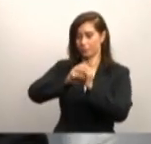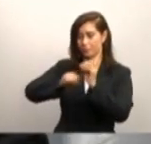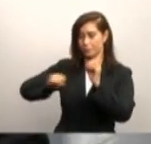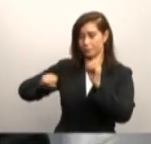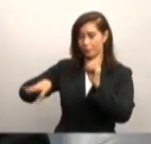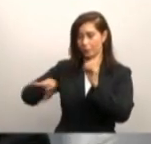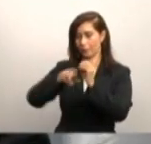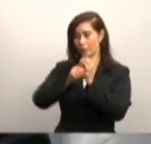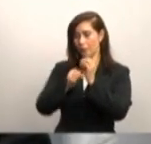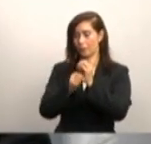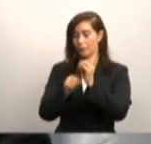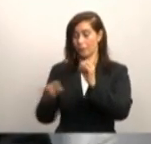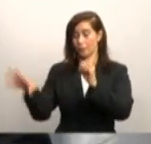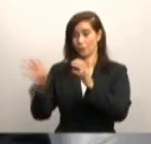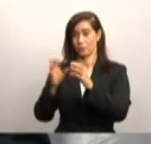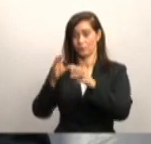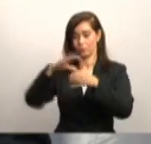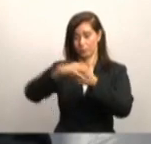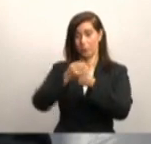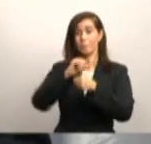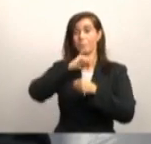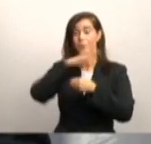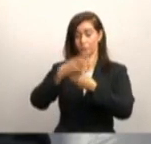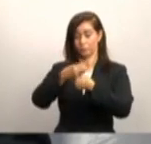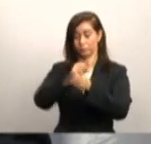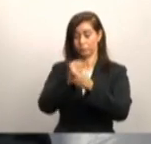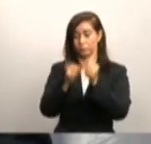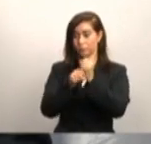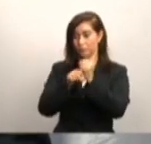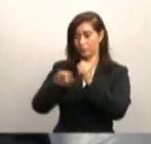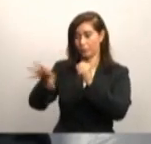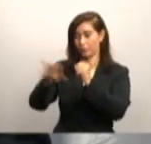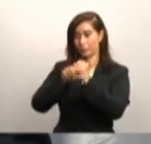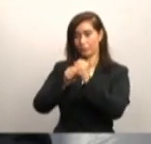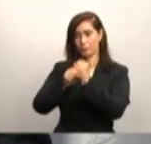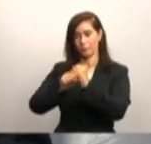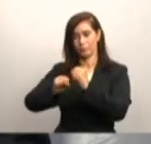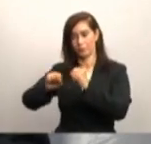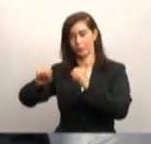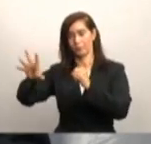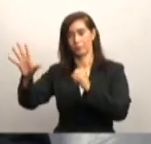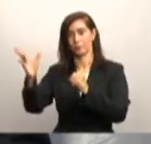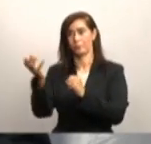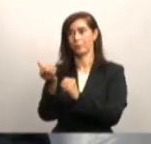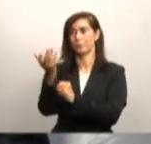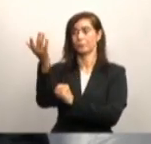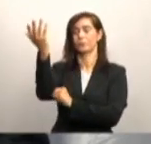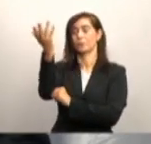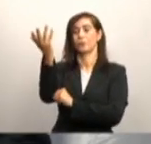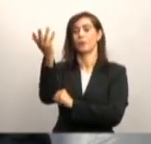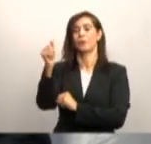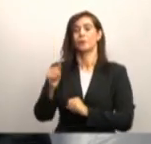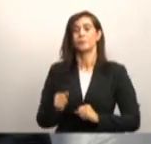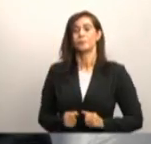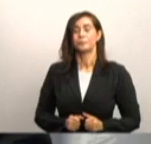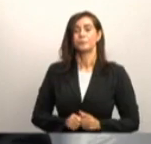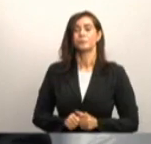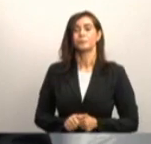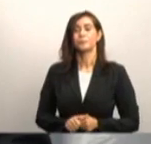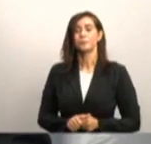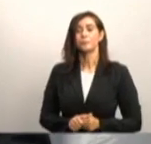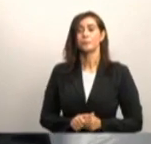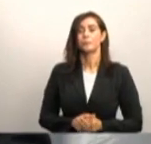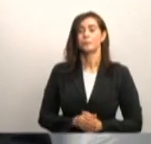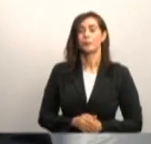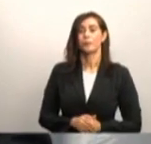de los gases que se van generando con la descomposición de los material orgánico dentro de